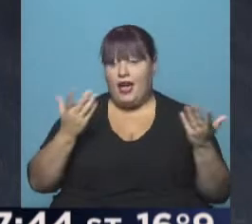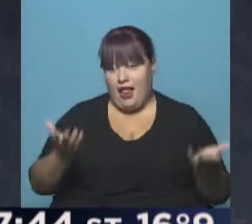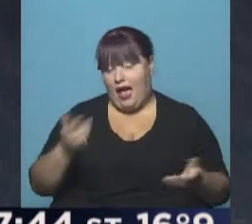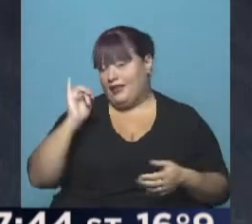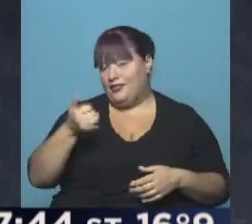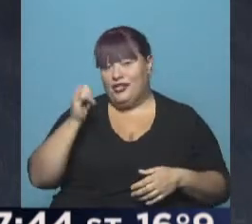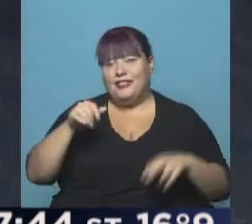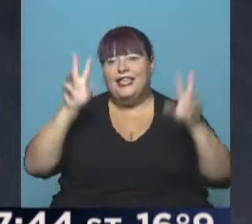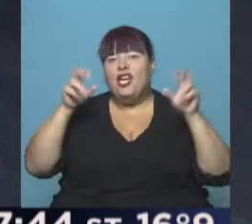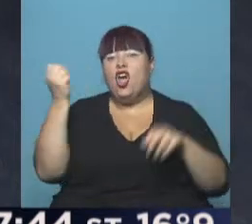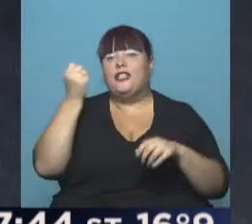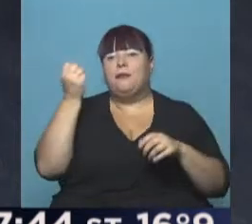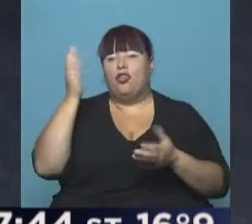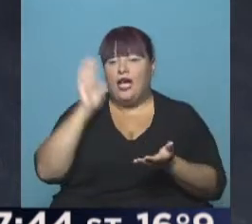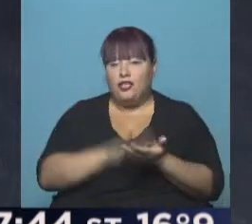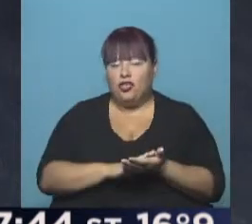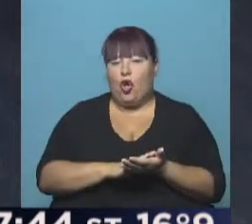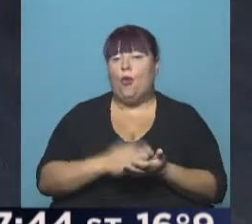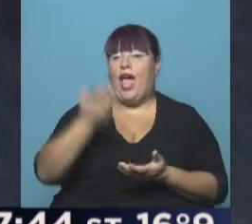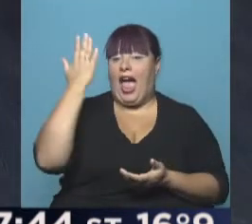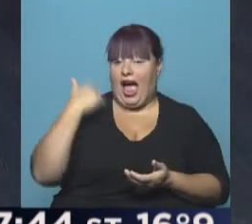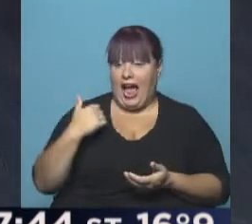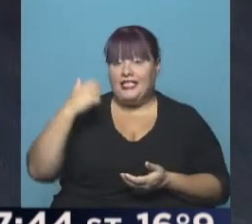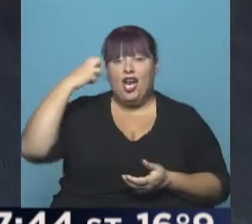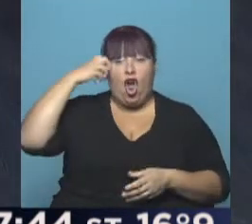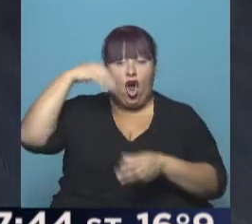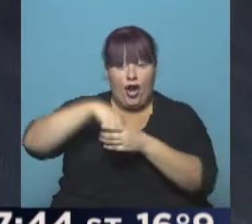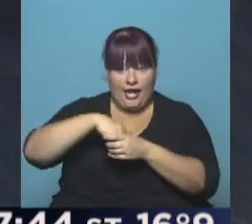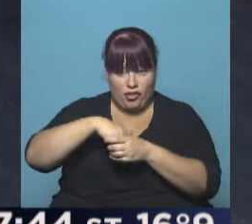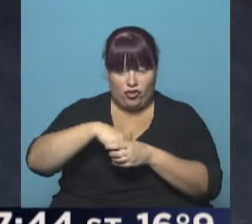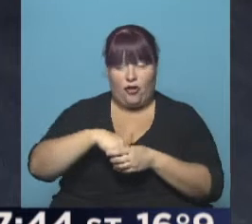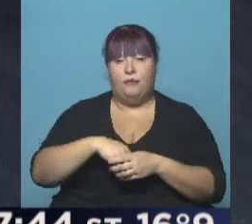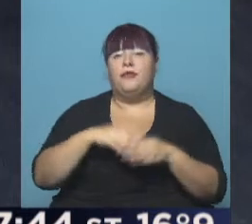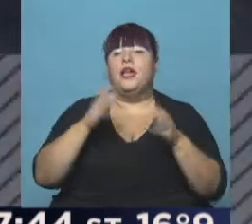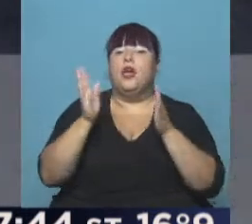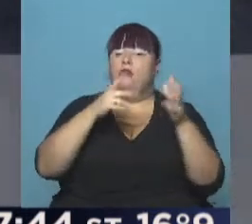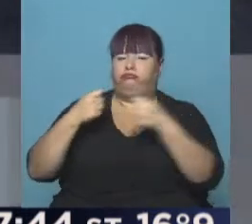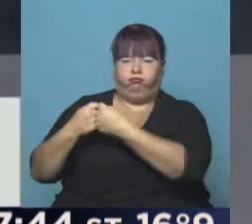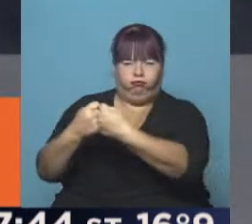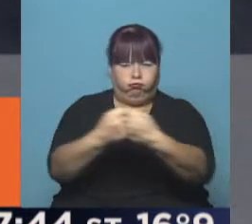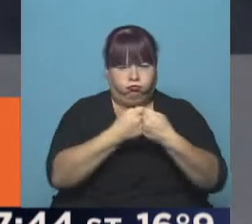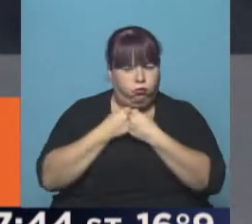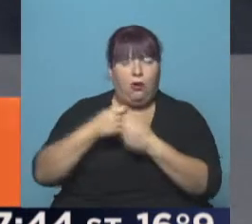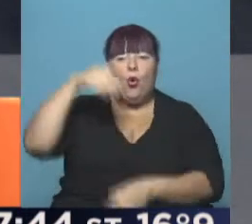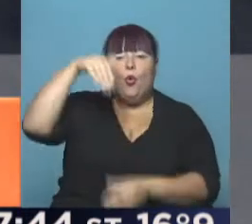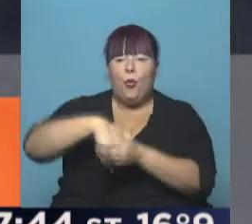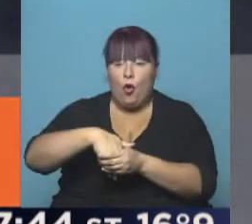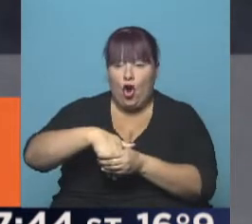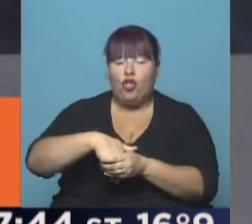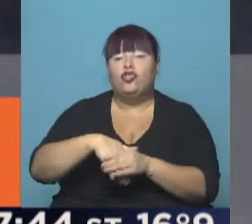Sin duda fue la noticia más importante en la jornada de ayer en el Congreso de la Nación. Por unanimidad se votó